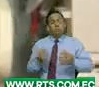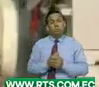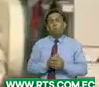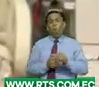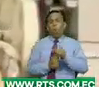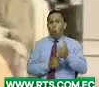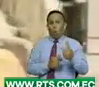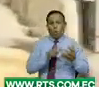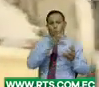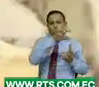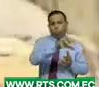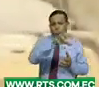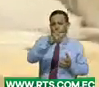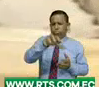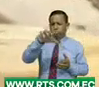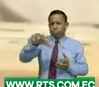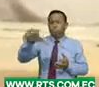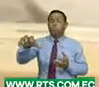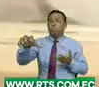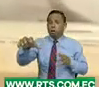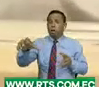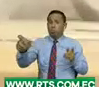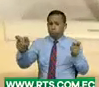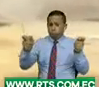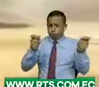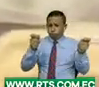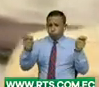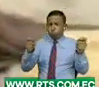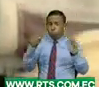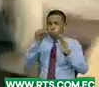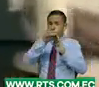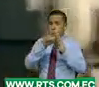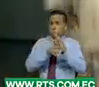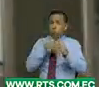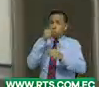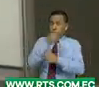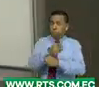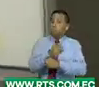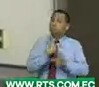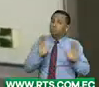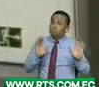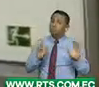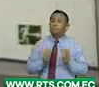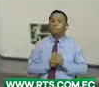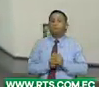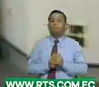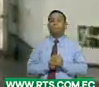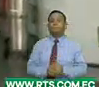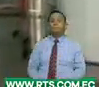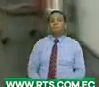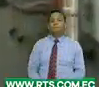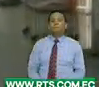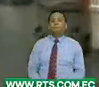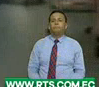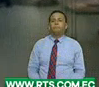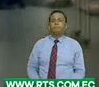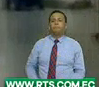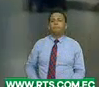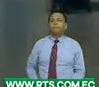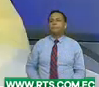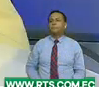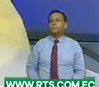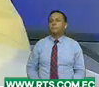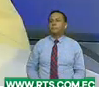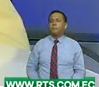encuentran con medidas fuertes y no descartan sumarse a poner semáforo rojo en loja informó marcela constante brito